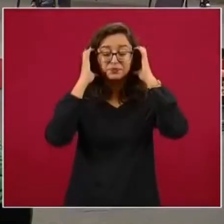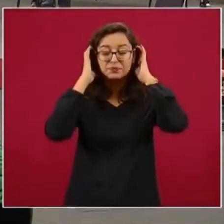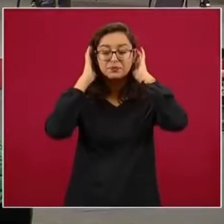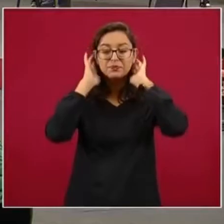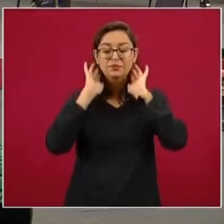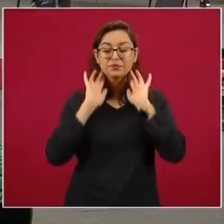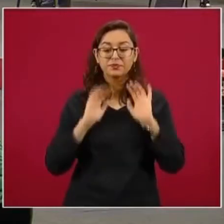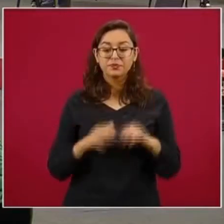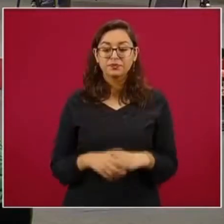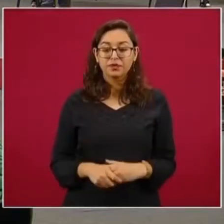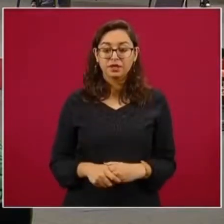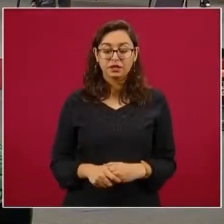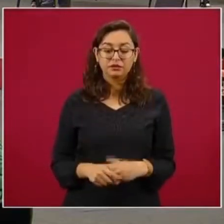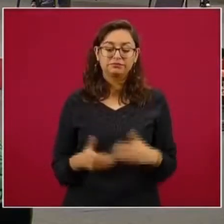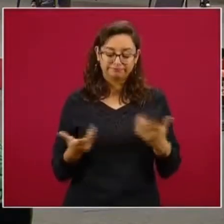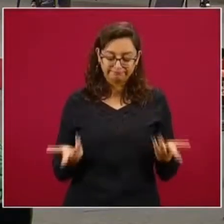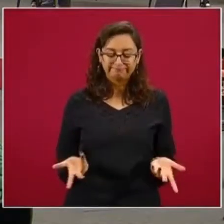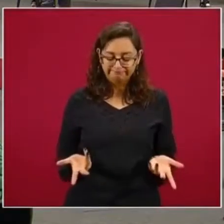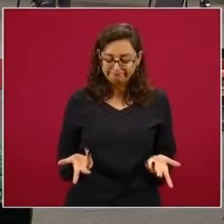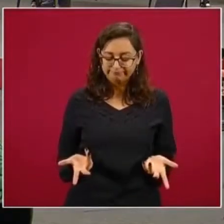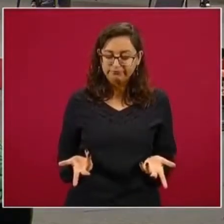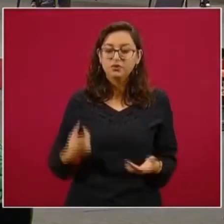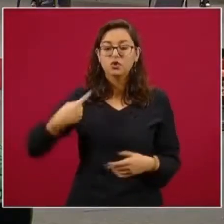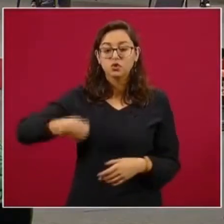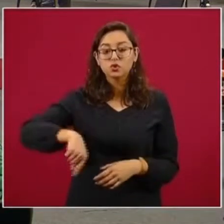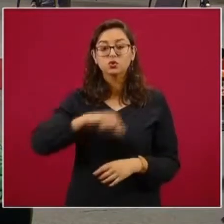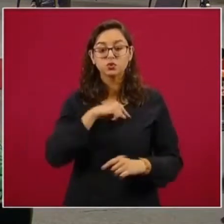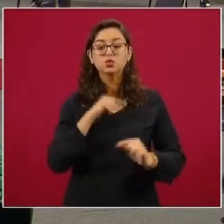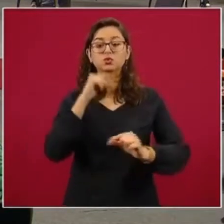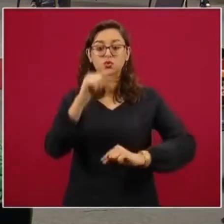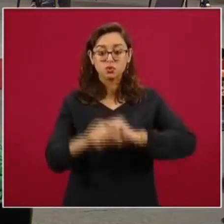Entonces, vamos a ir limpiando,